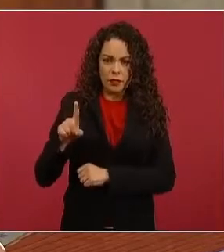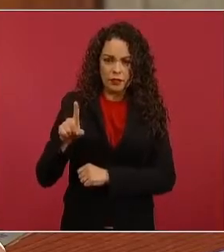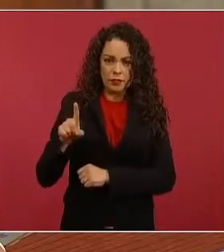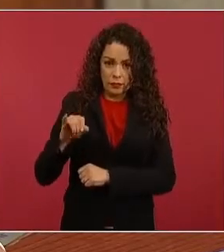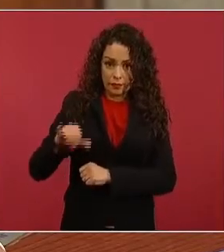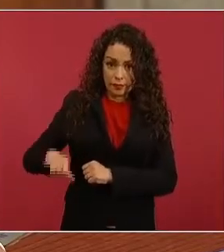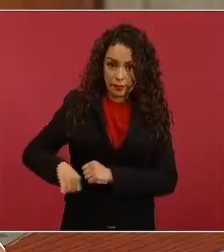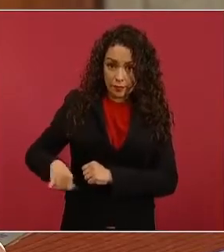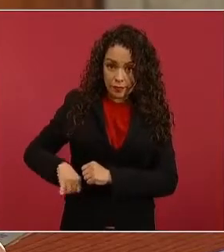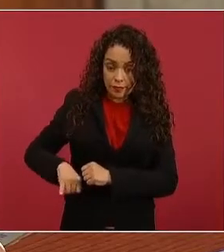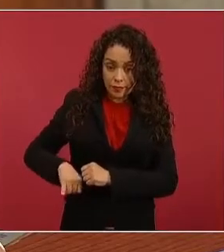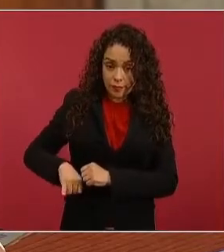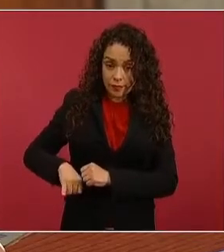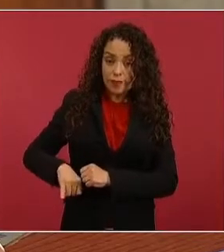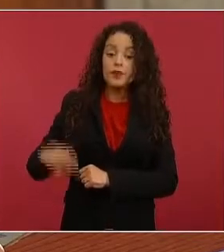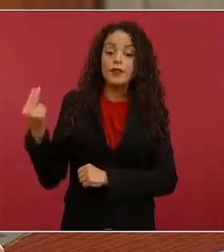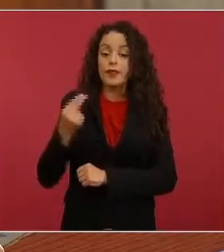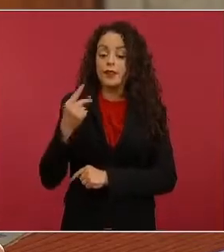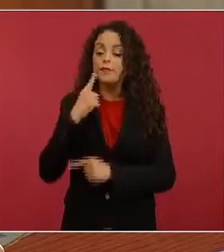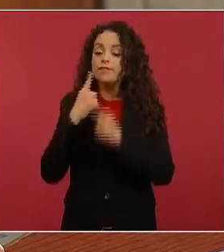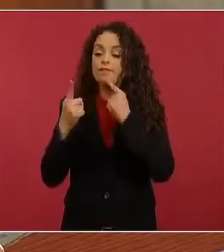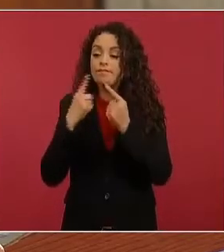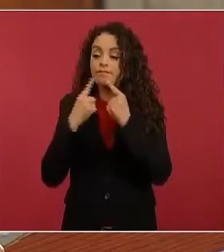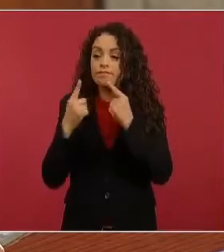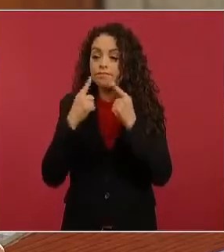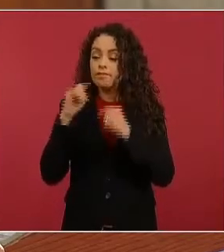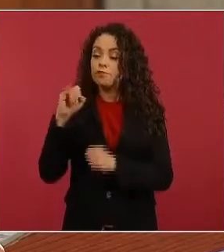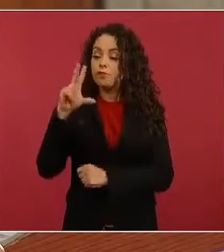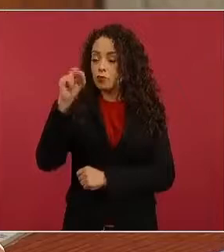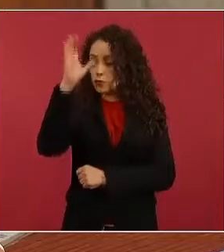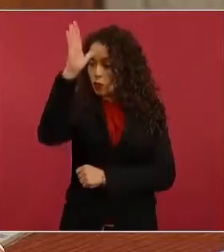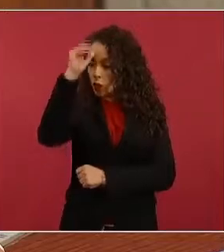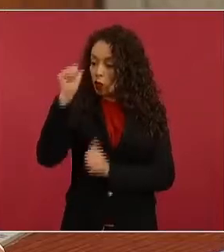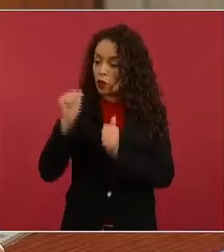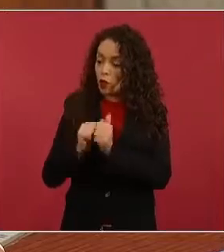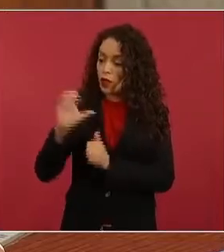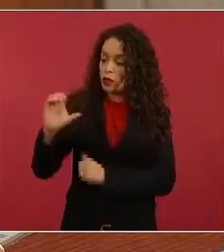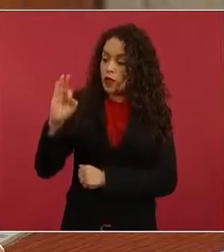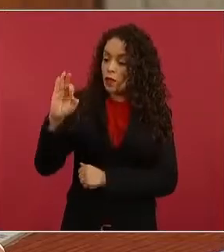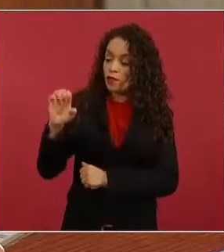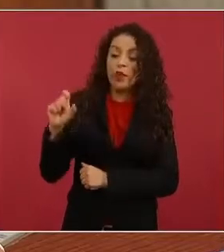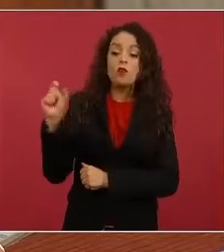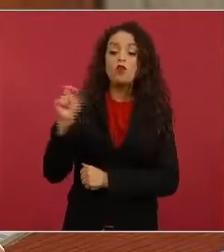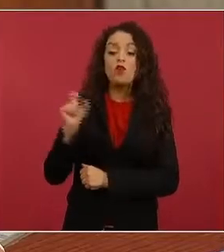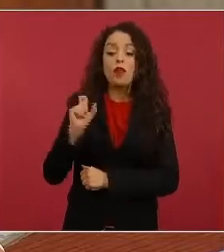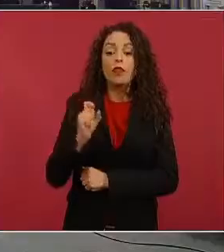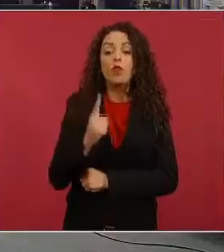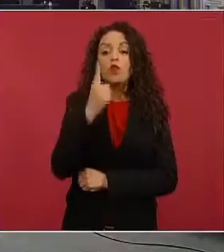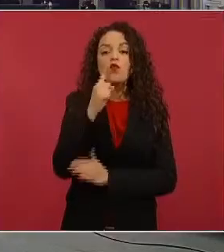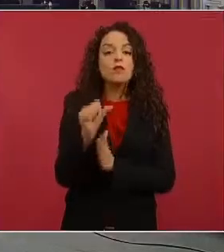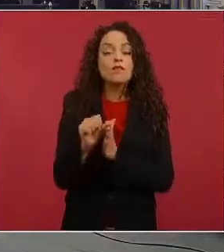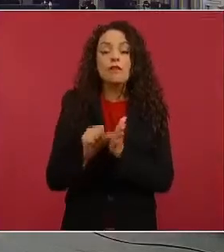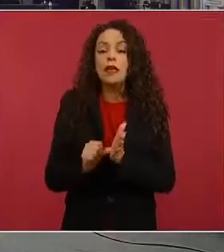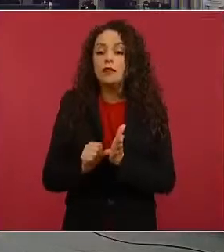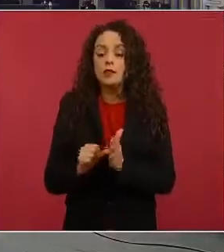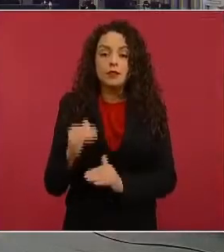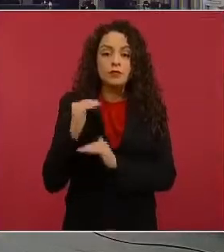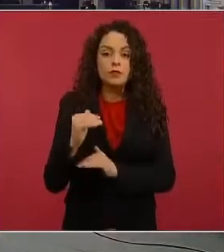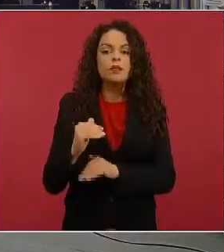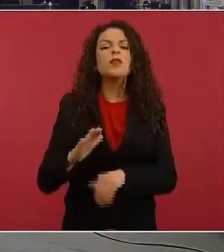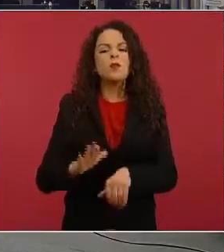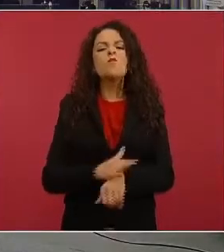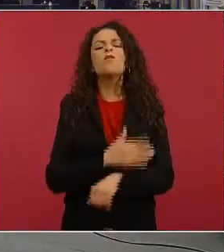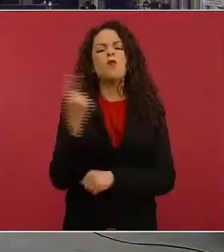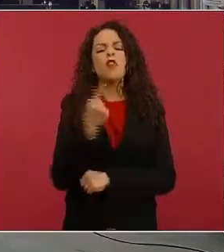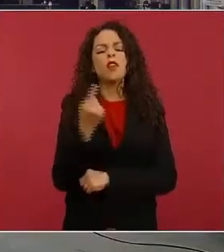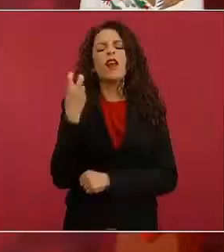deberán llegar a un acuerdo con la Comisión Federal a más tardar en un mes. ¿Por qué